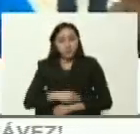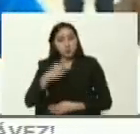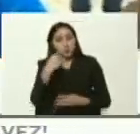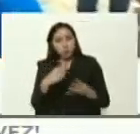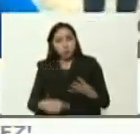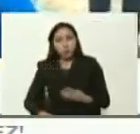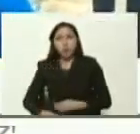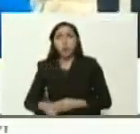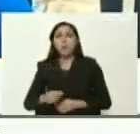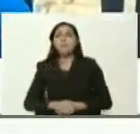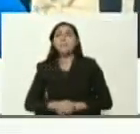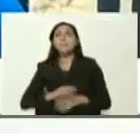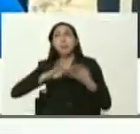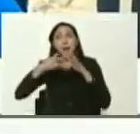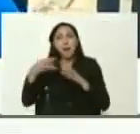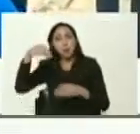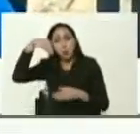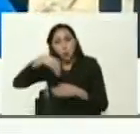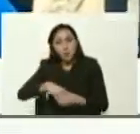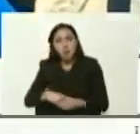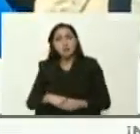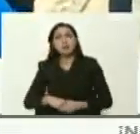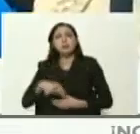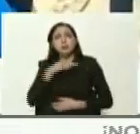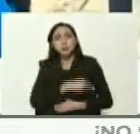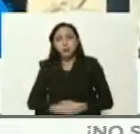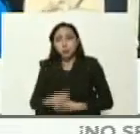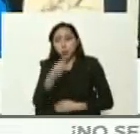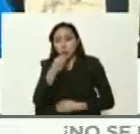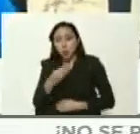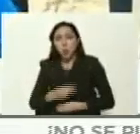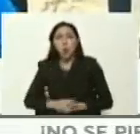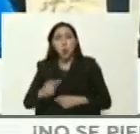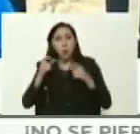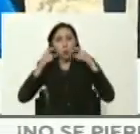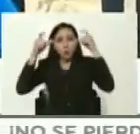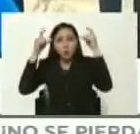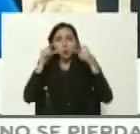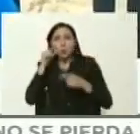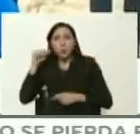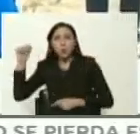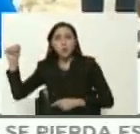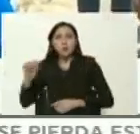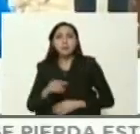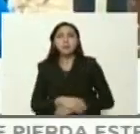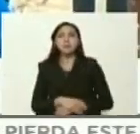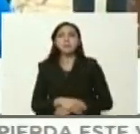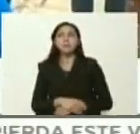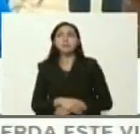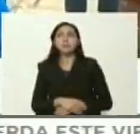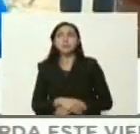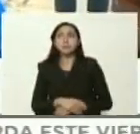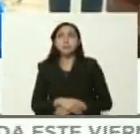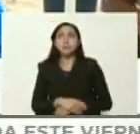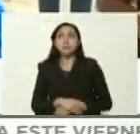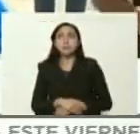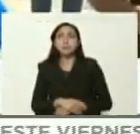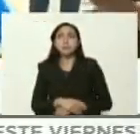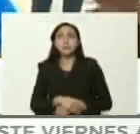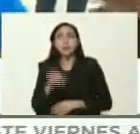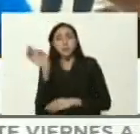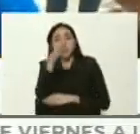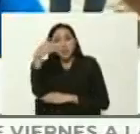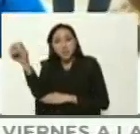Adentro, Misión Alimentación, Misión Robinson, Misión Rivas, Misión Barrio